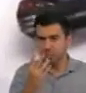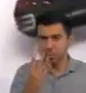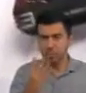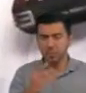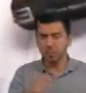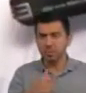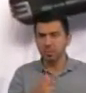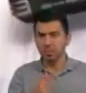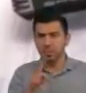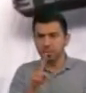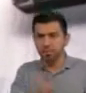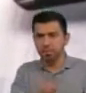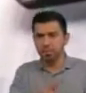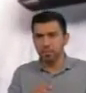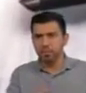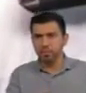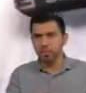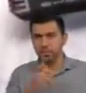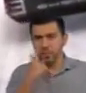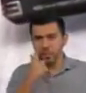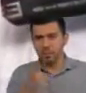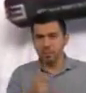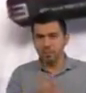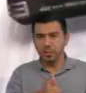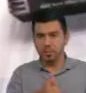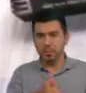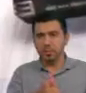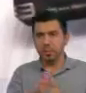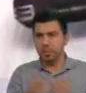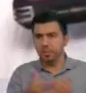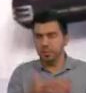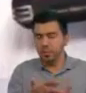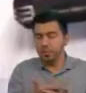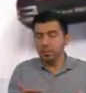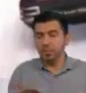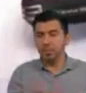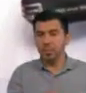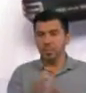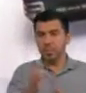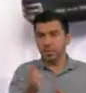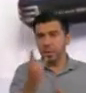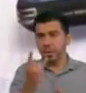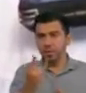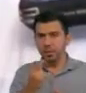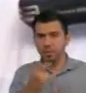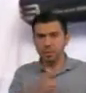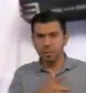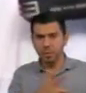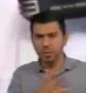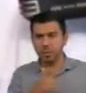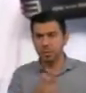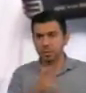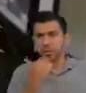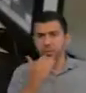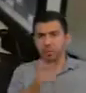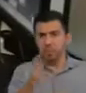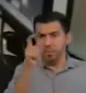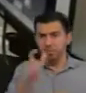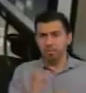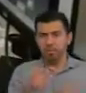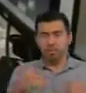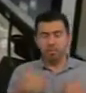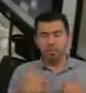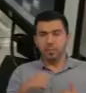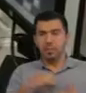y haciéndole los procedimientos necesarios para evitar, pero algún síntoma identificaría que el animal tenga dolor. Fue